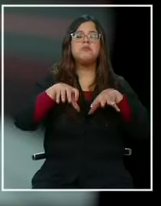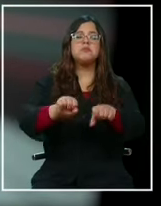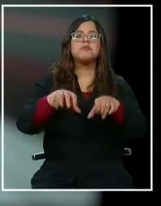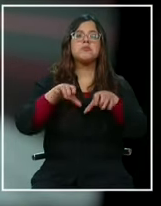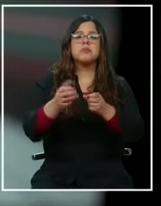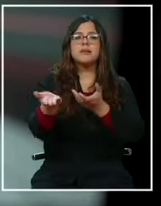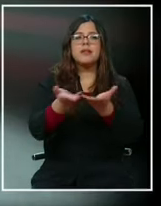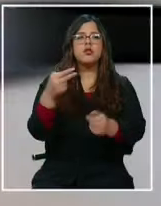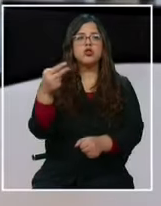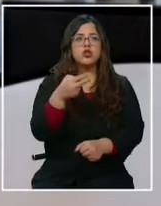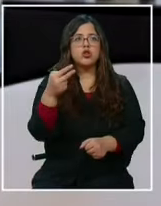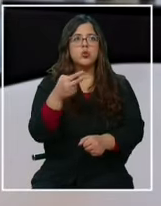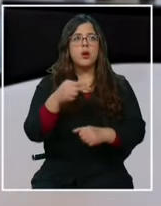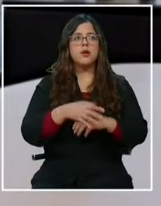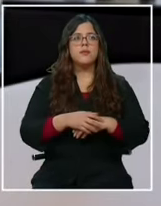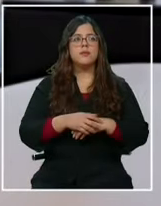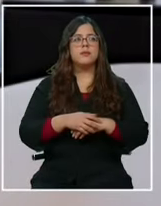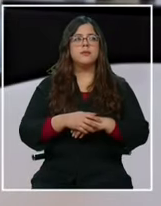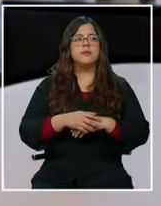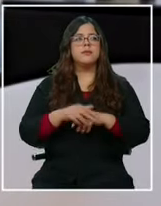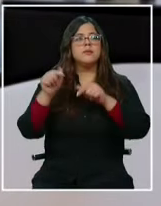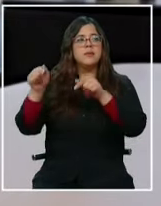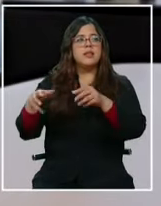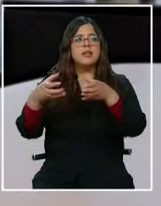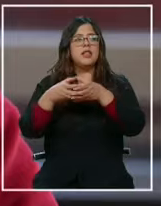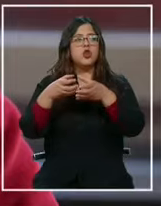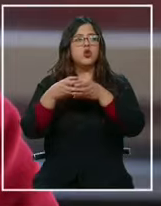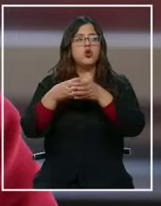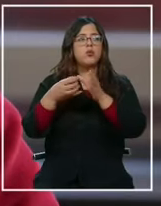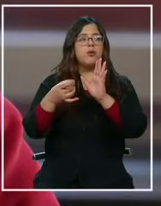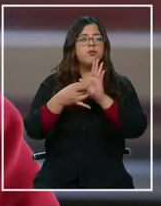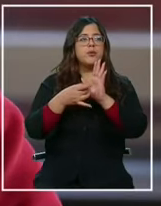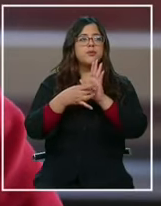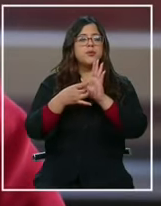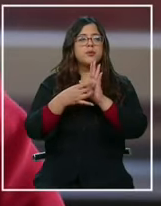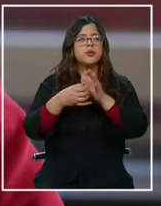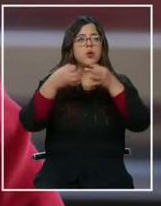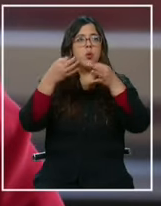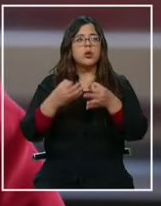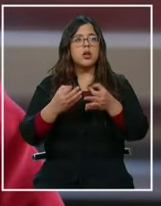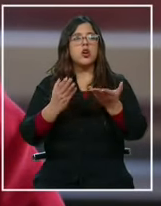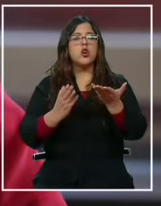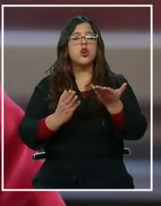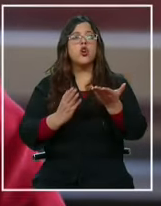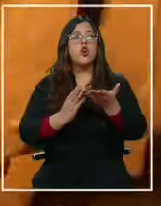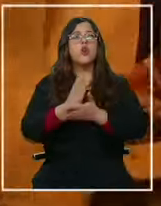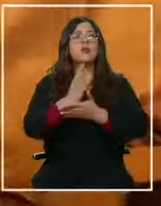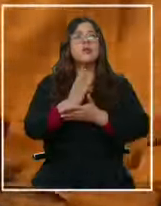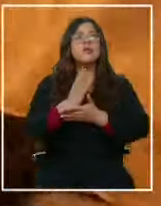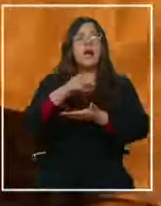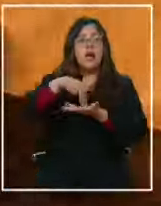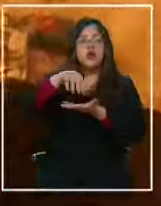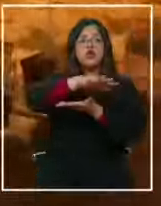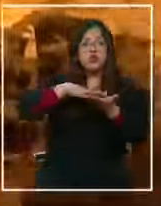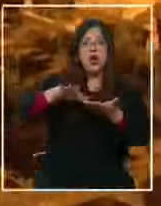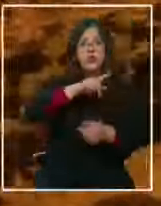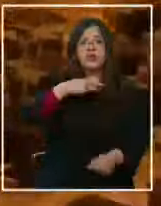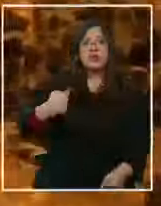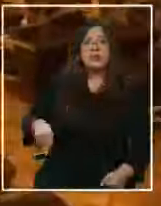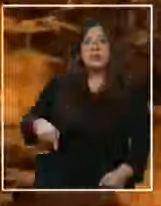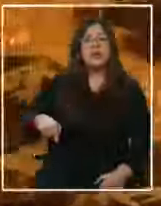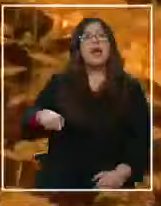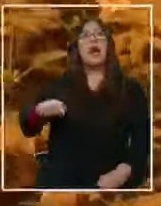servicios sexuales. La Man de Fujian es una mafia china que nace en Fujian, en China, pero que se ha extendido,